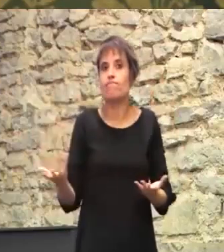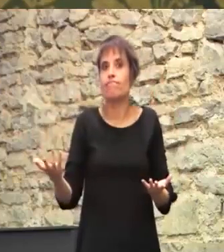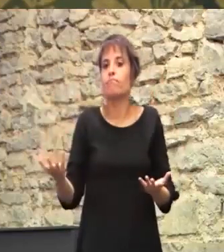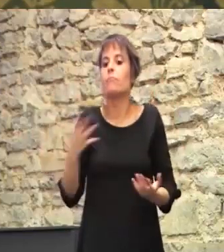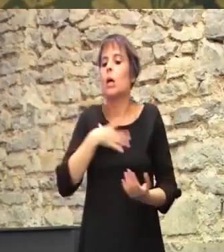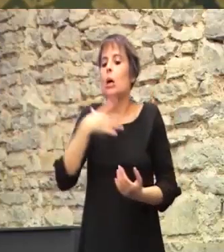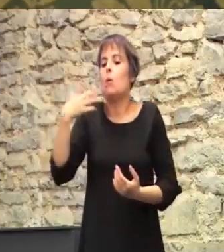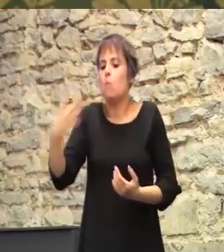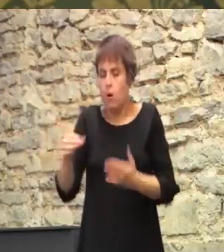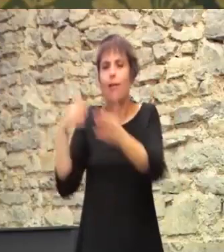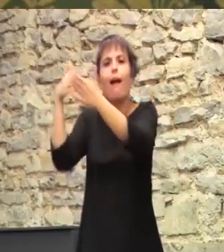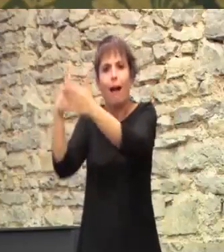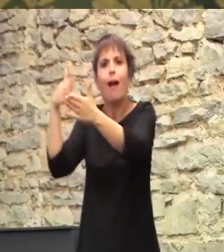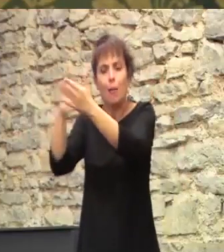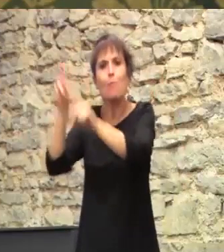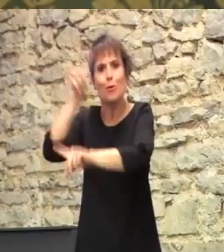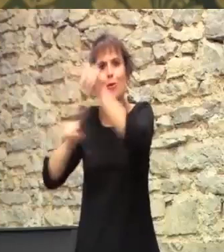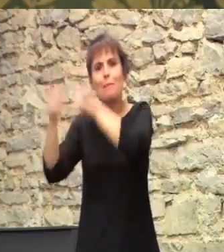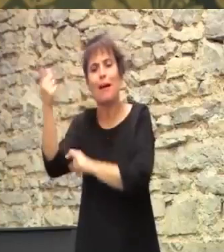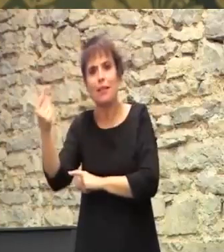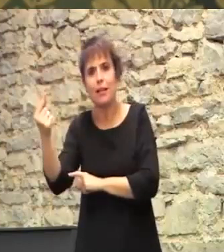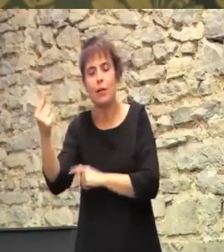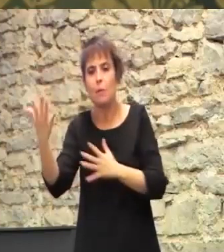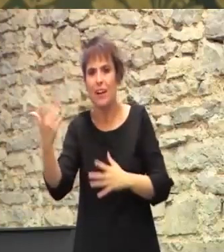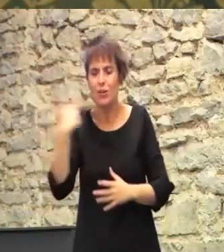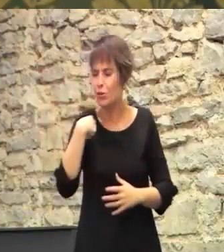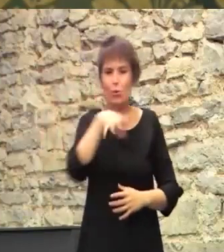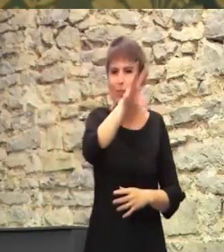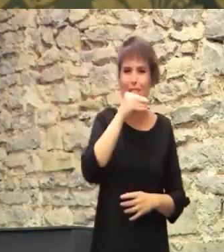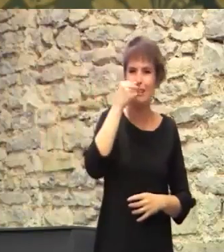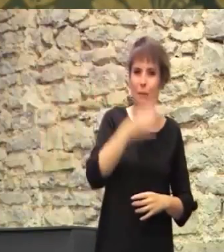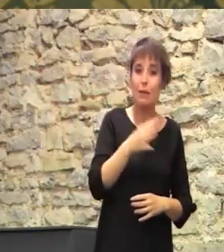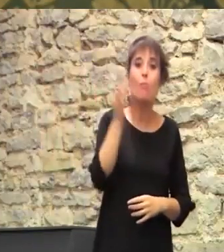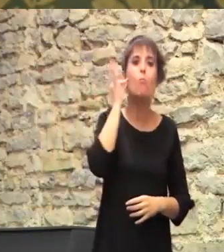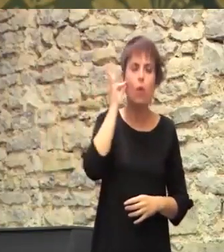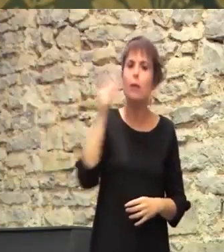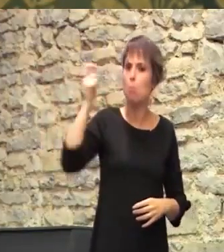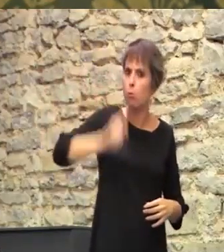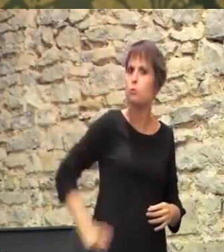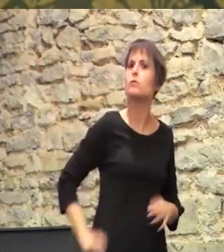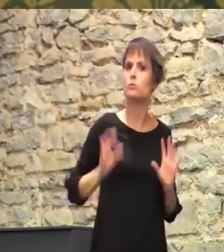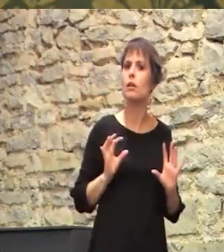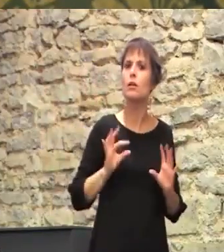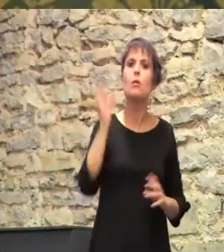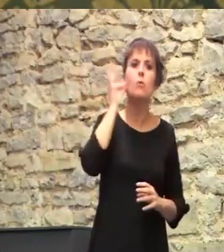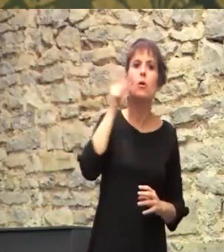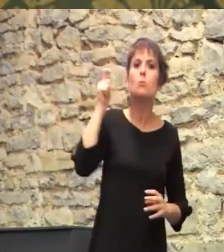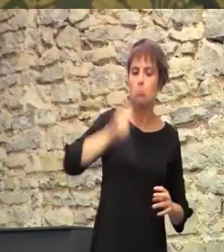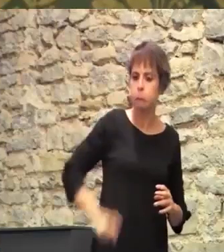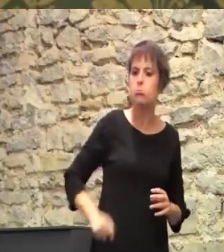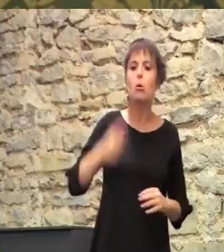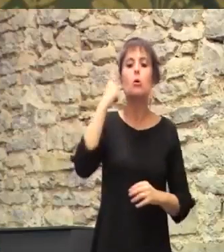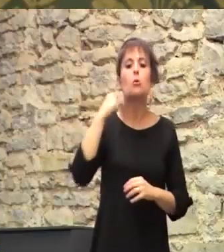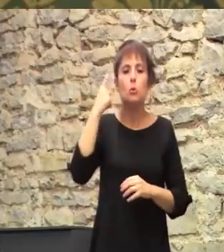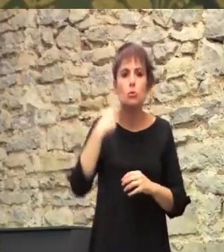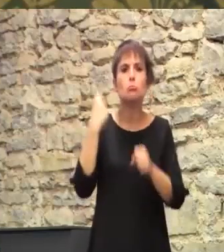tuviera algunas dificultades con el dinero pero me costaba mucho entender que hubiera mujeres profesionales acostumbradas a